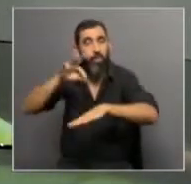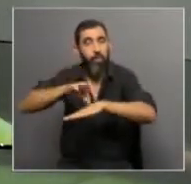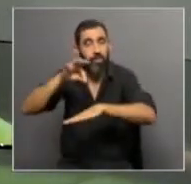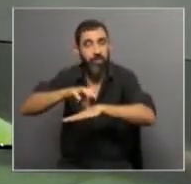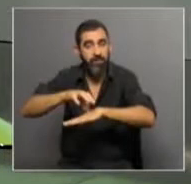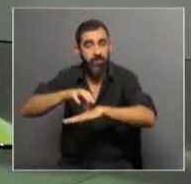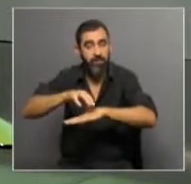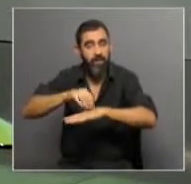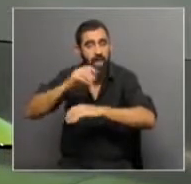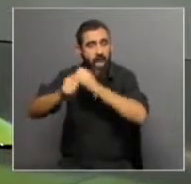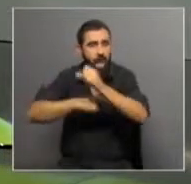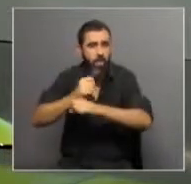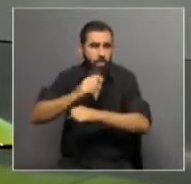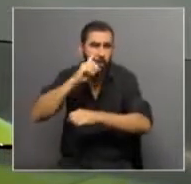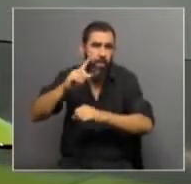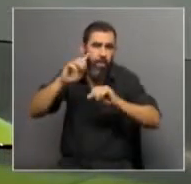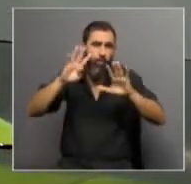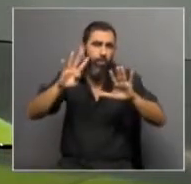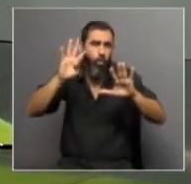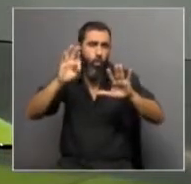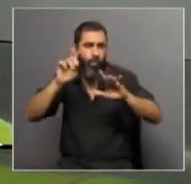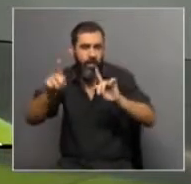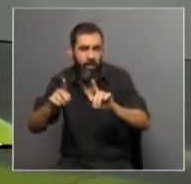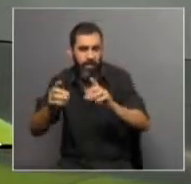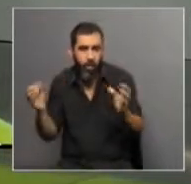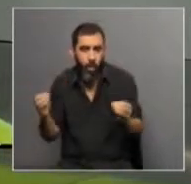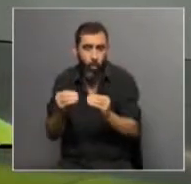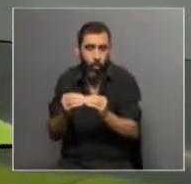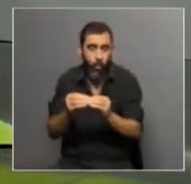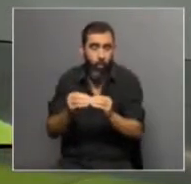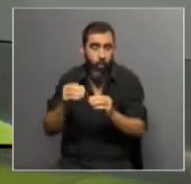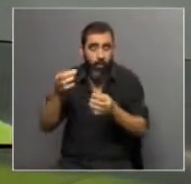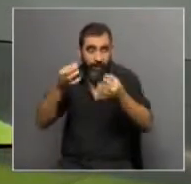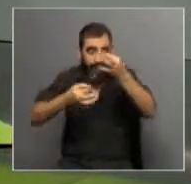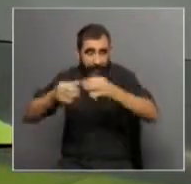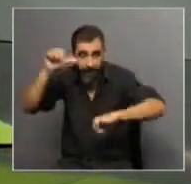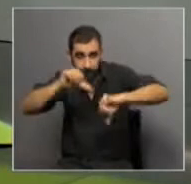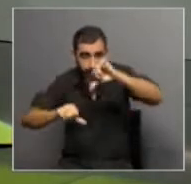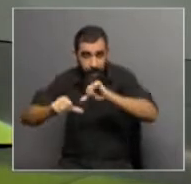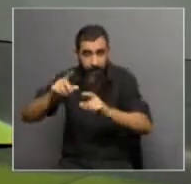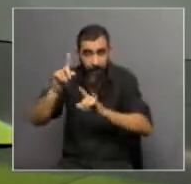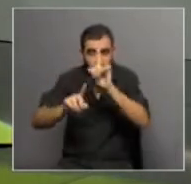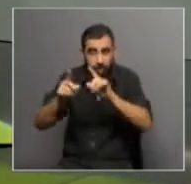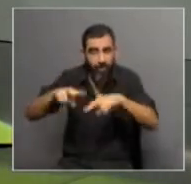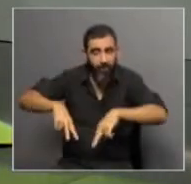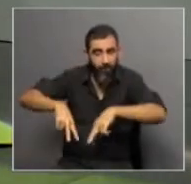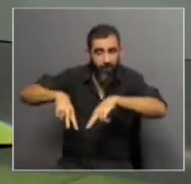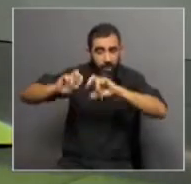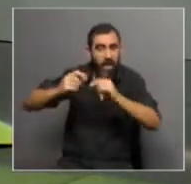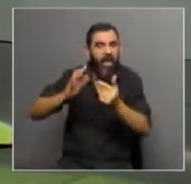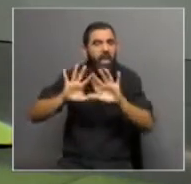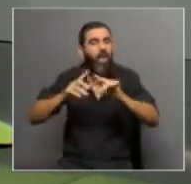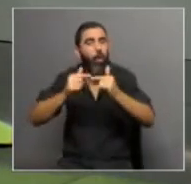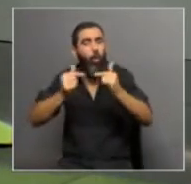Y allá por los 90, fines de los 90, con Fernando Ferreira de la Facultad de Química, empezaron a estudiar cuáles eran los compuestos químicos